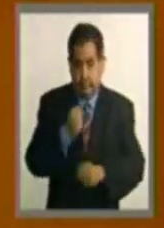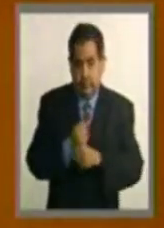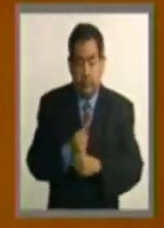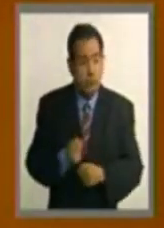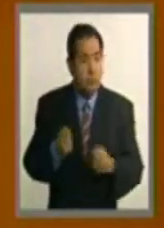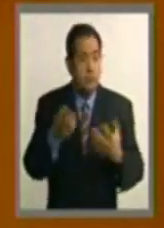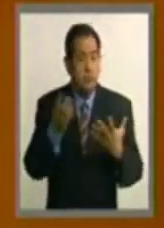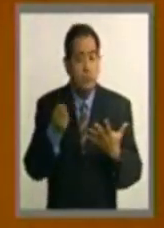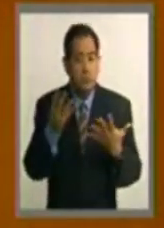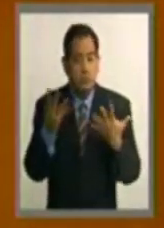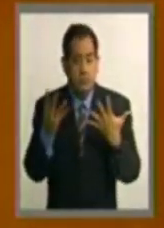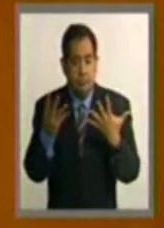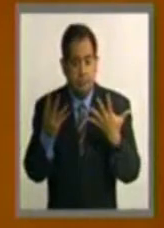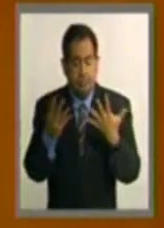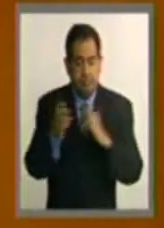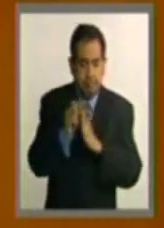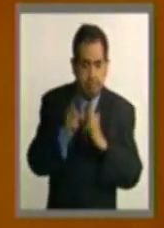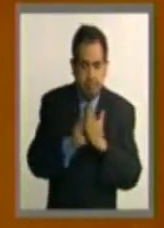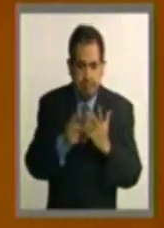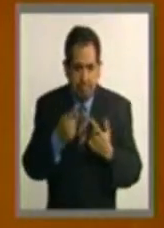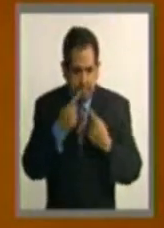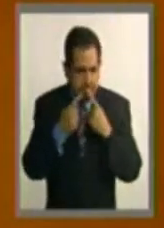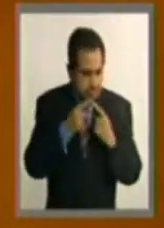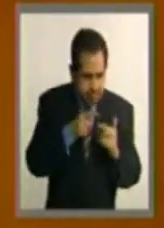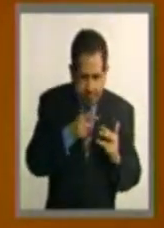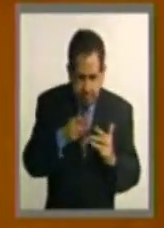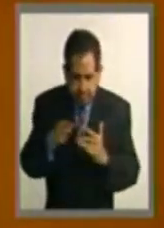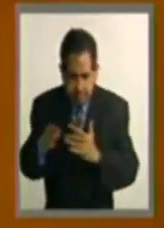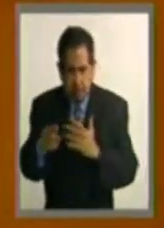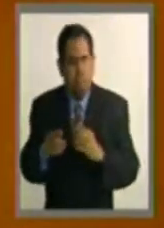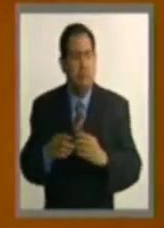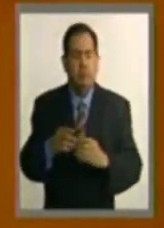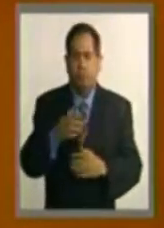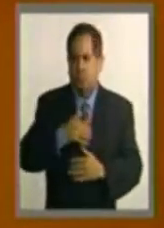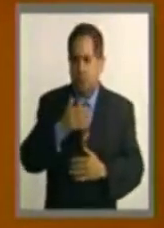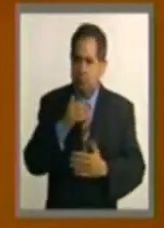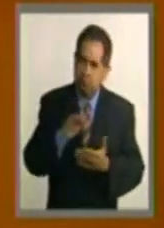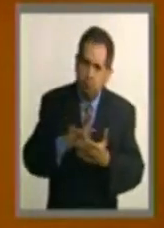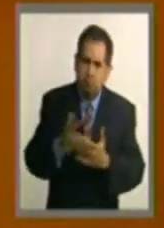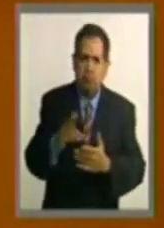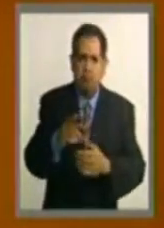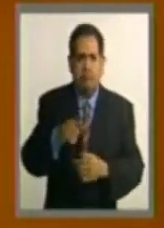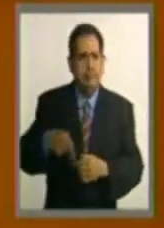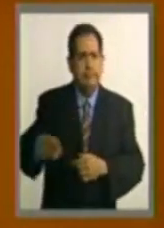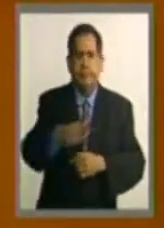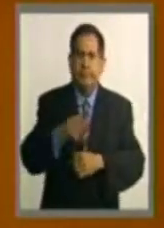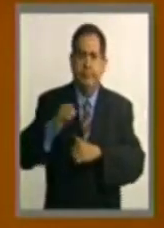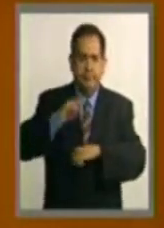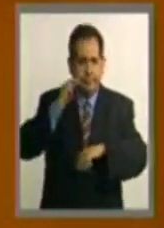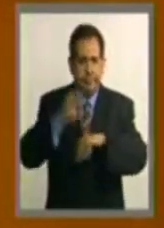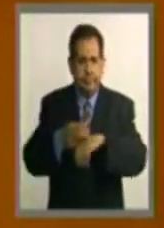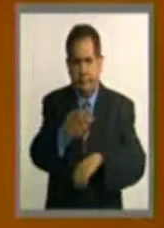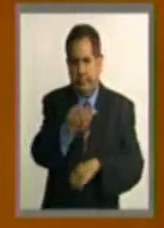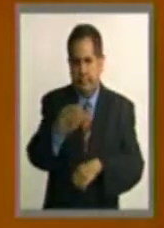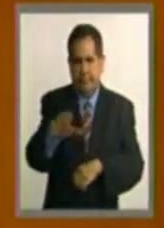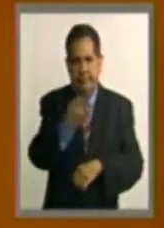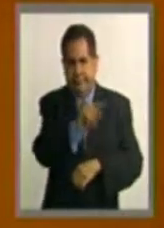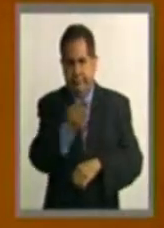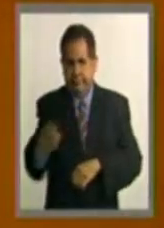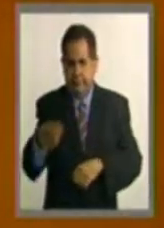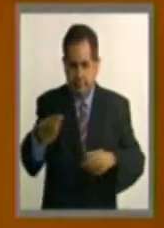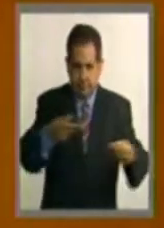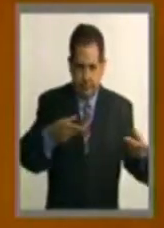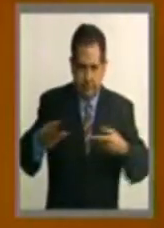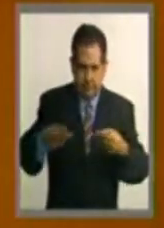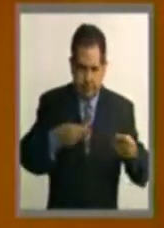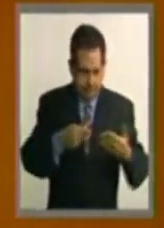9 inscripciones. Yo quiero agradecerle a las organizaciones de la sociedad civil el